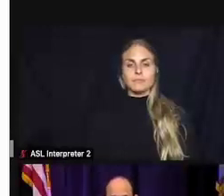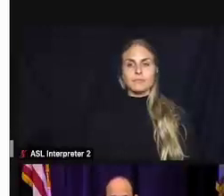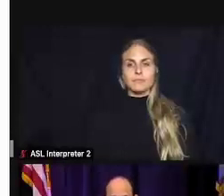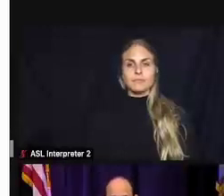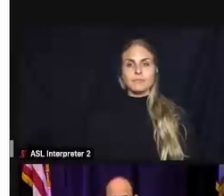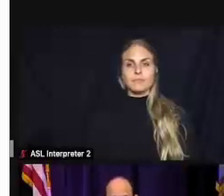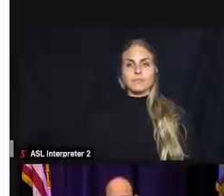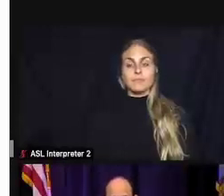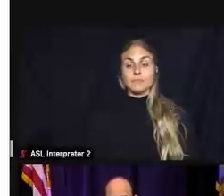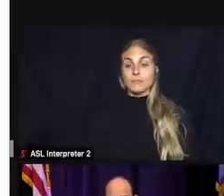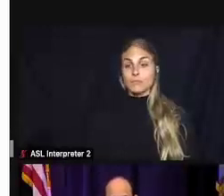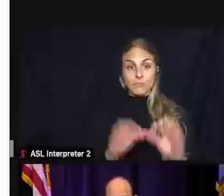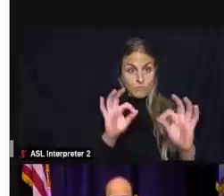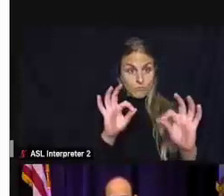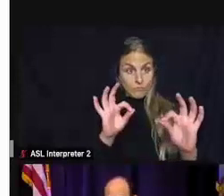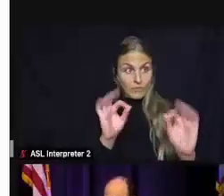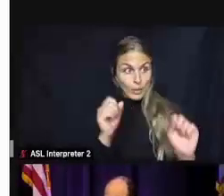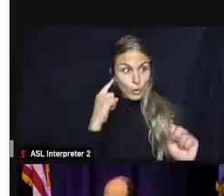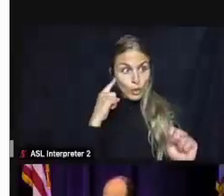Ready now?